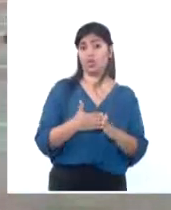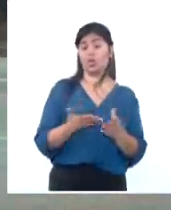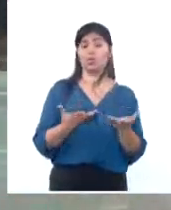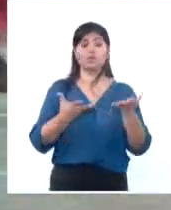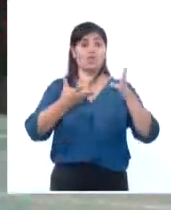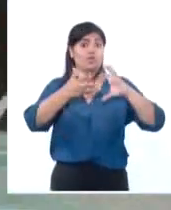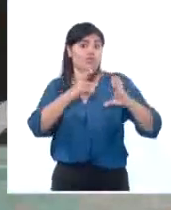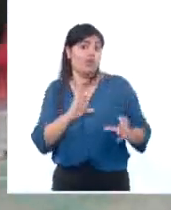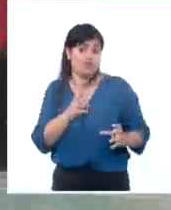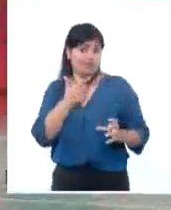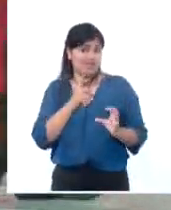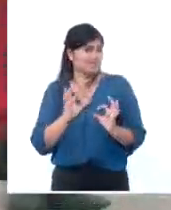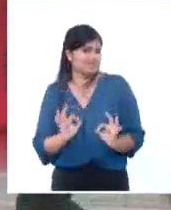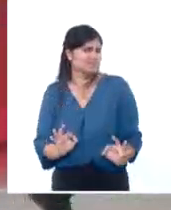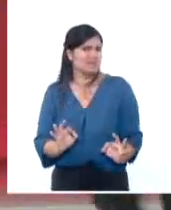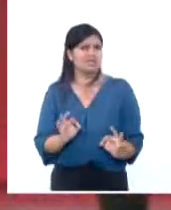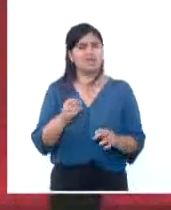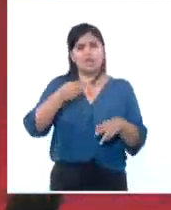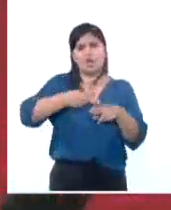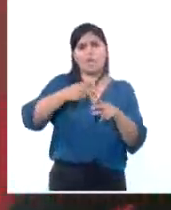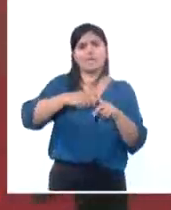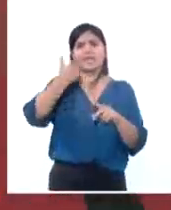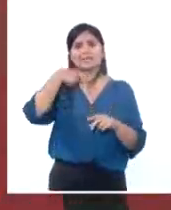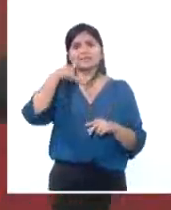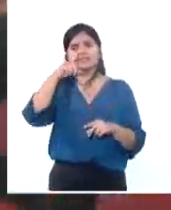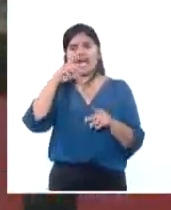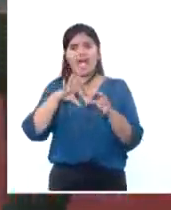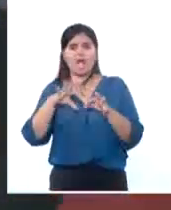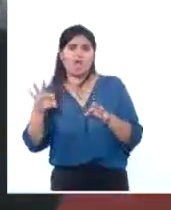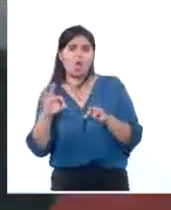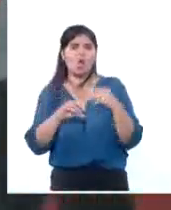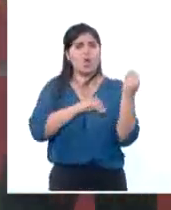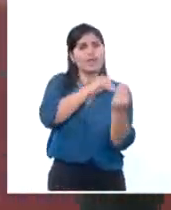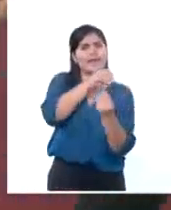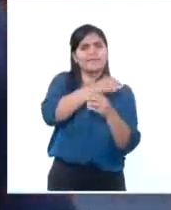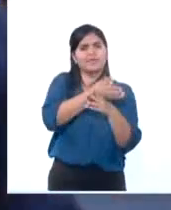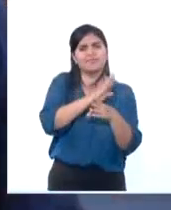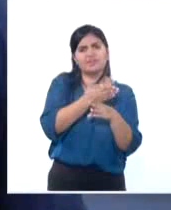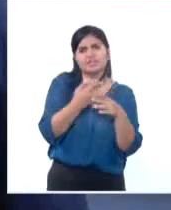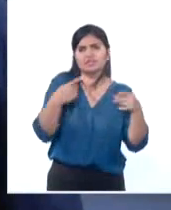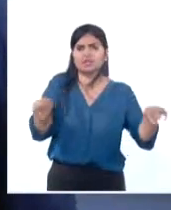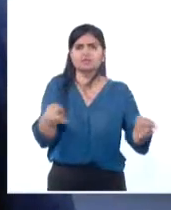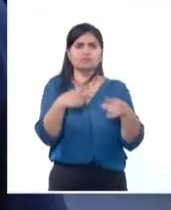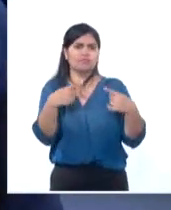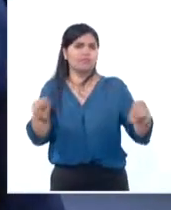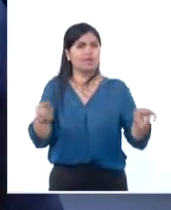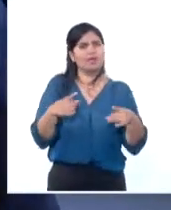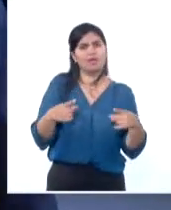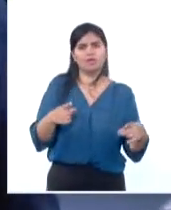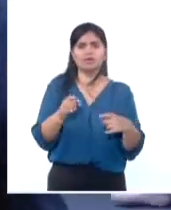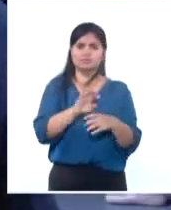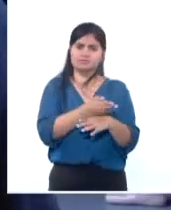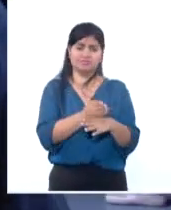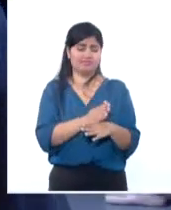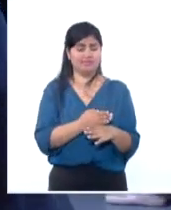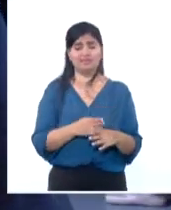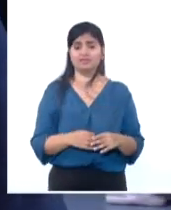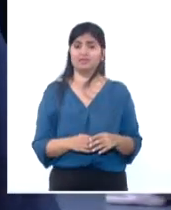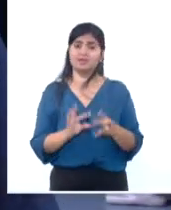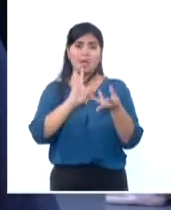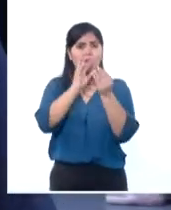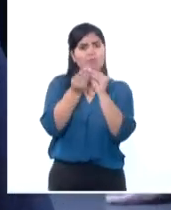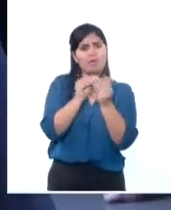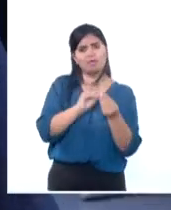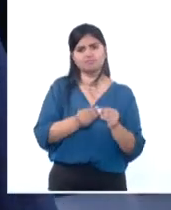y corriendo con tango para percusión también, que es el ritmo de tango solo con percusión. Y fui